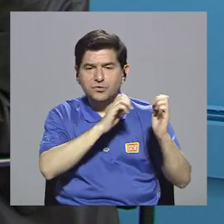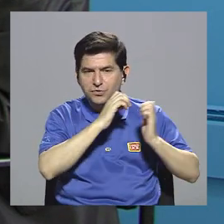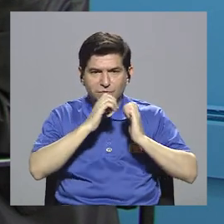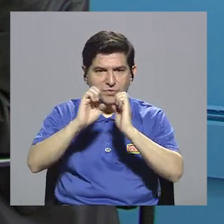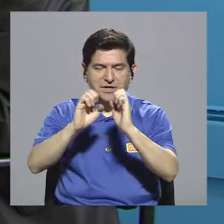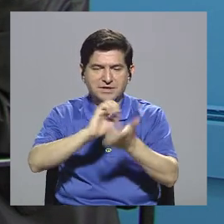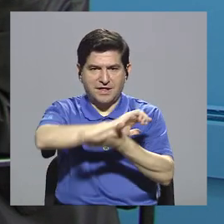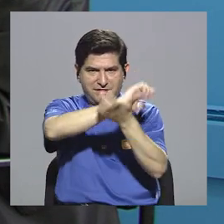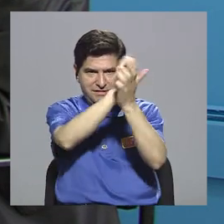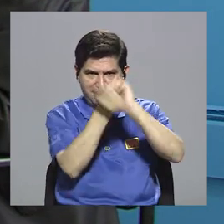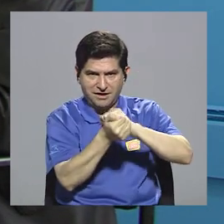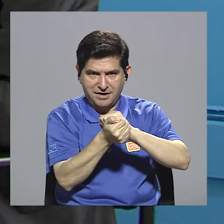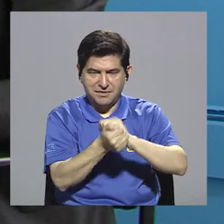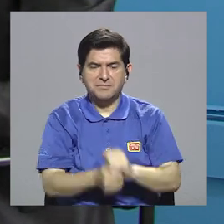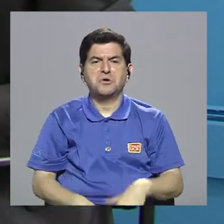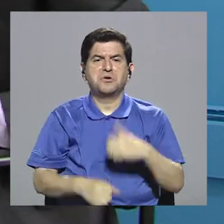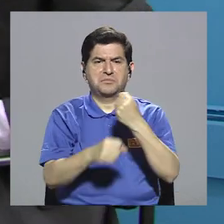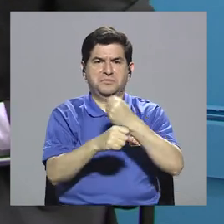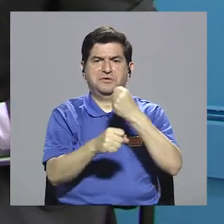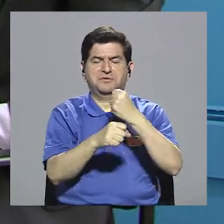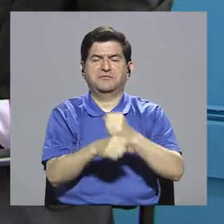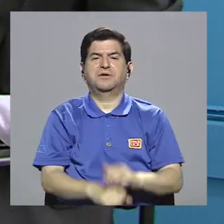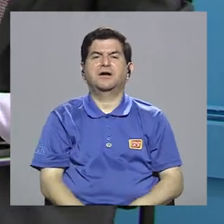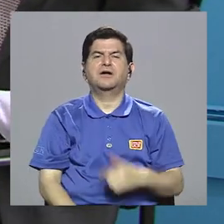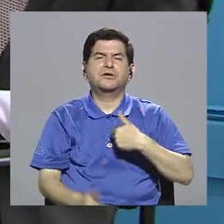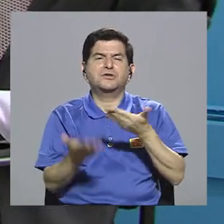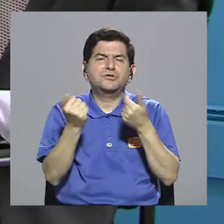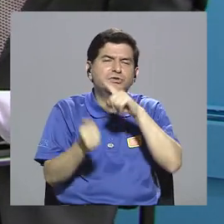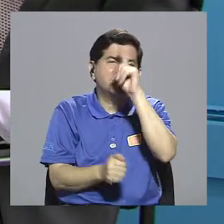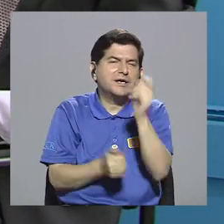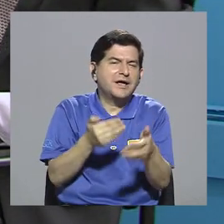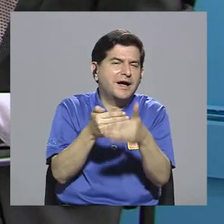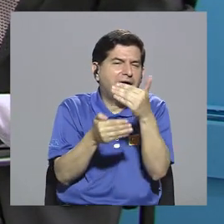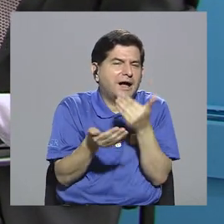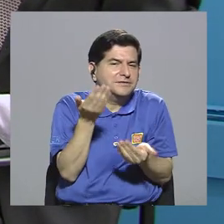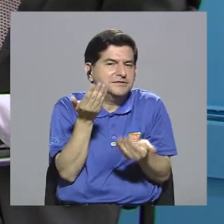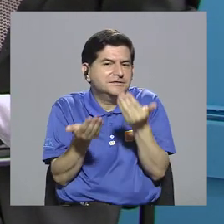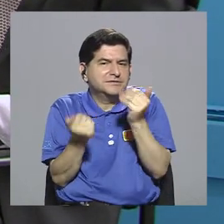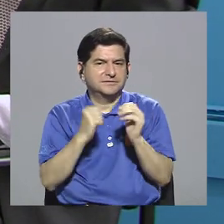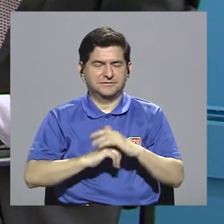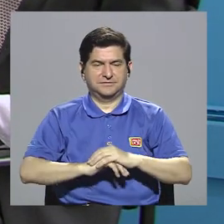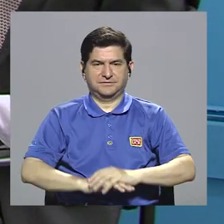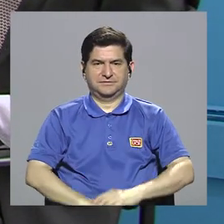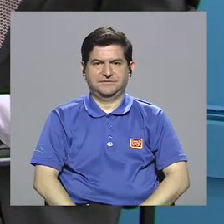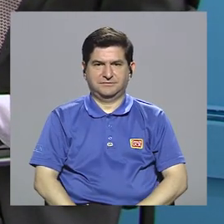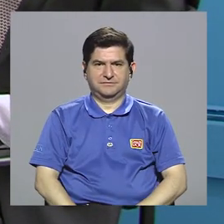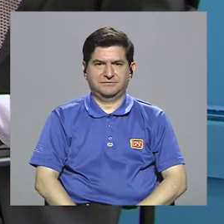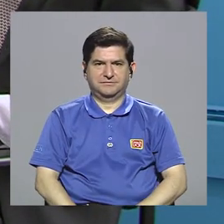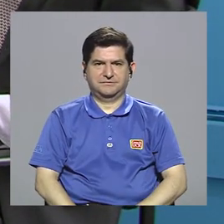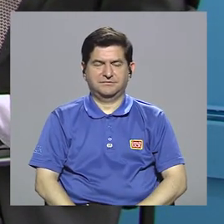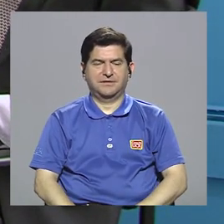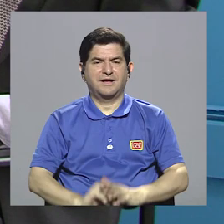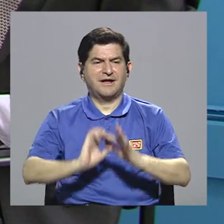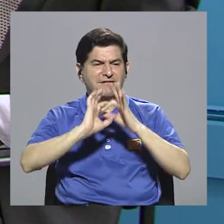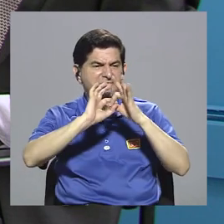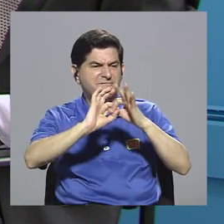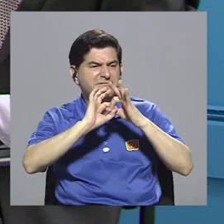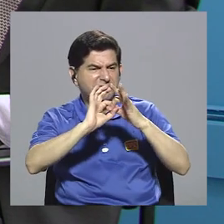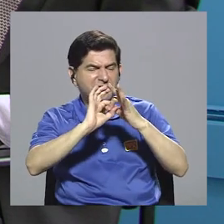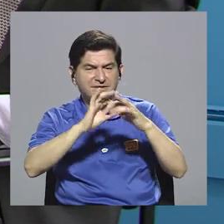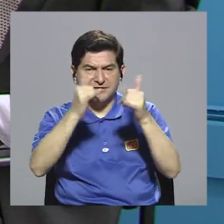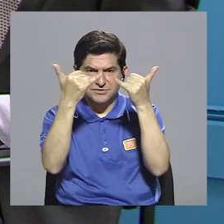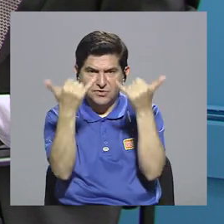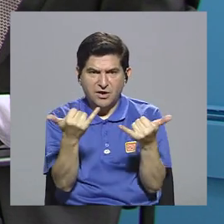estrategias digamos de cambios que se puedan hacer si quería preguntar el antes tal vez digamos cómo se relaciona